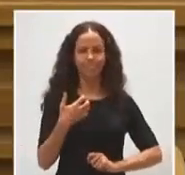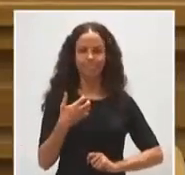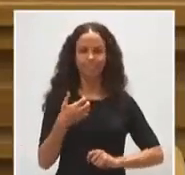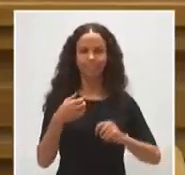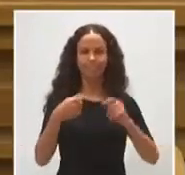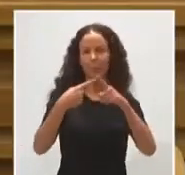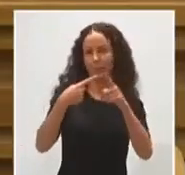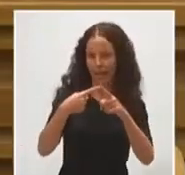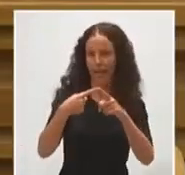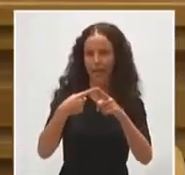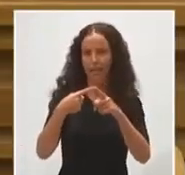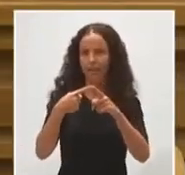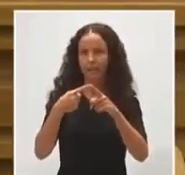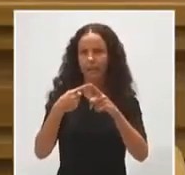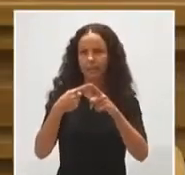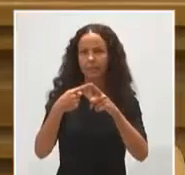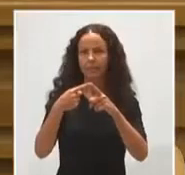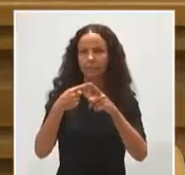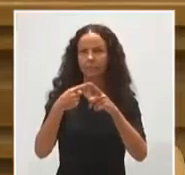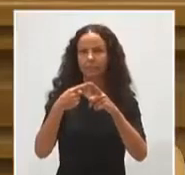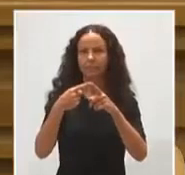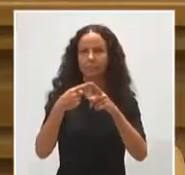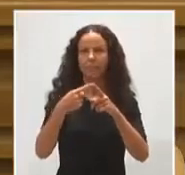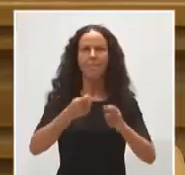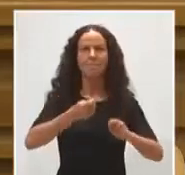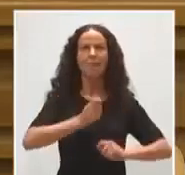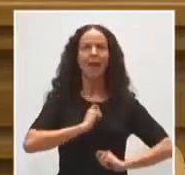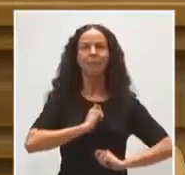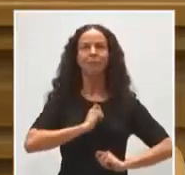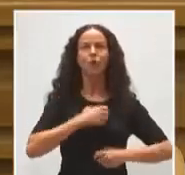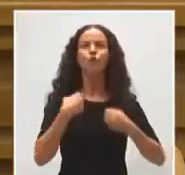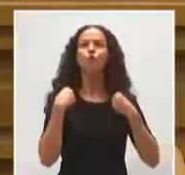la primera es que nos da mucha fuerza